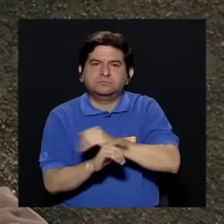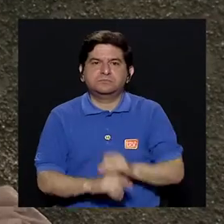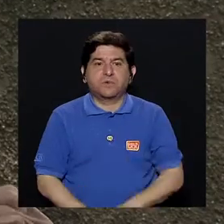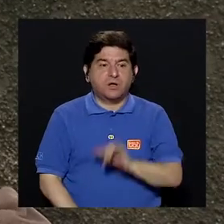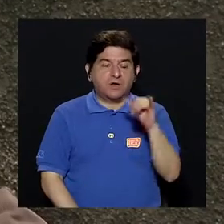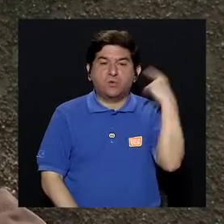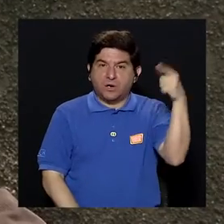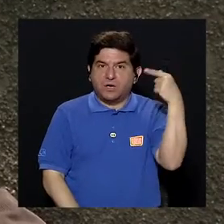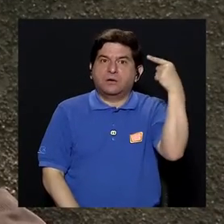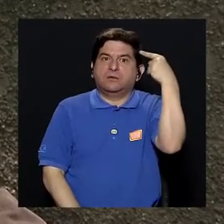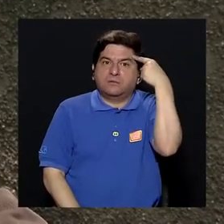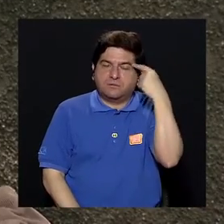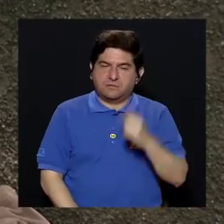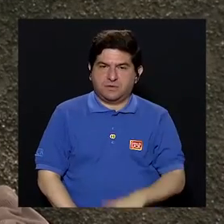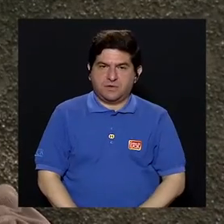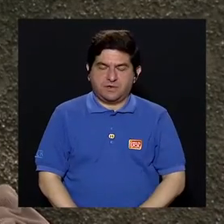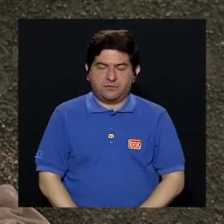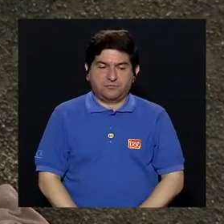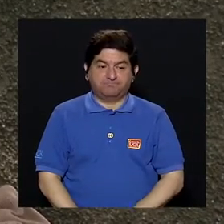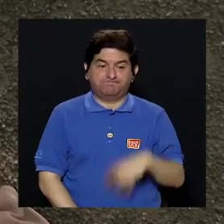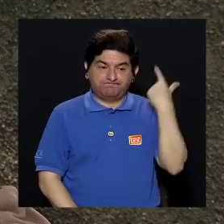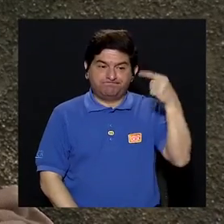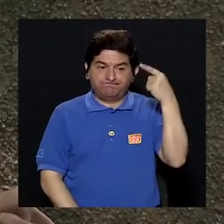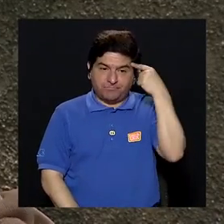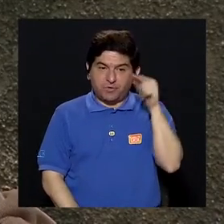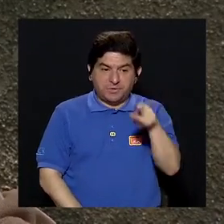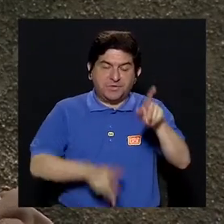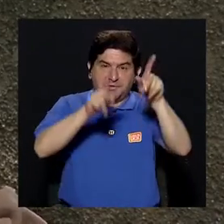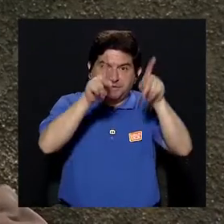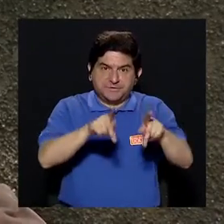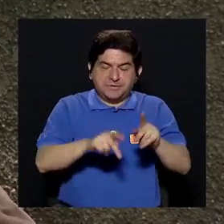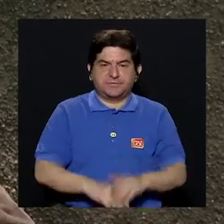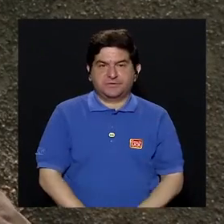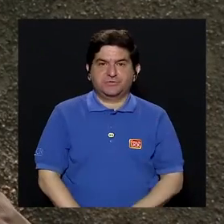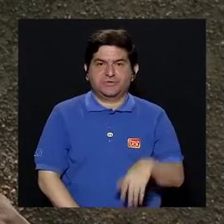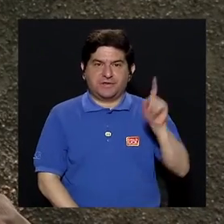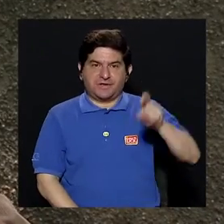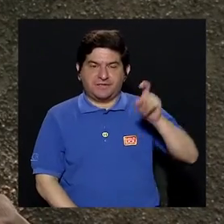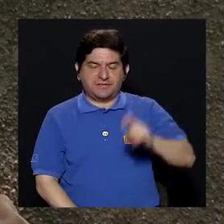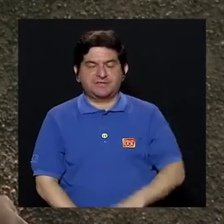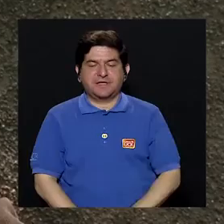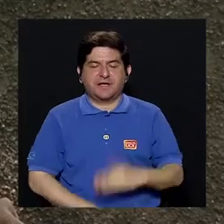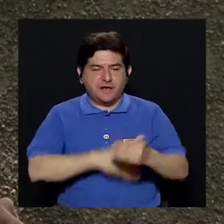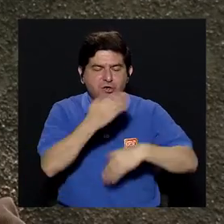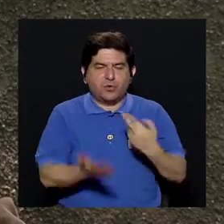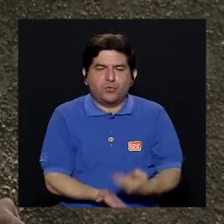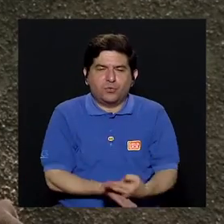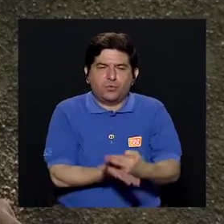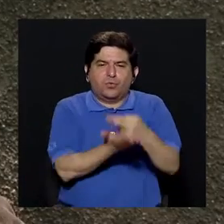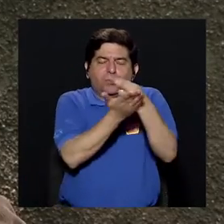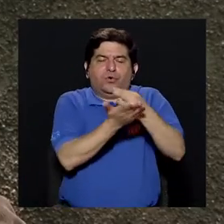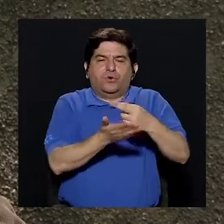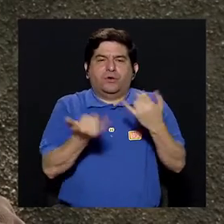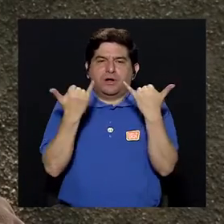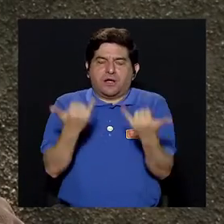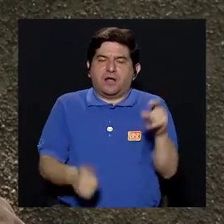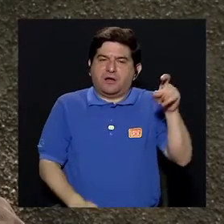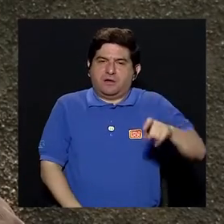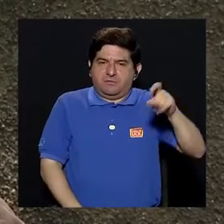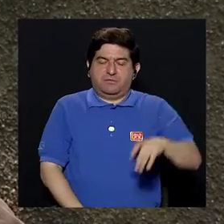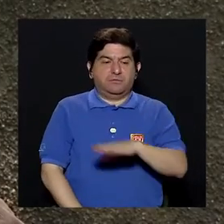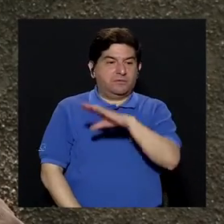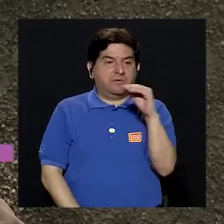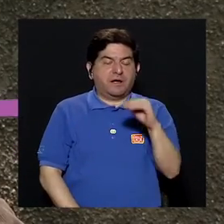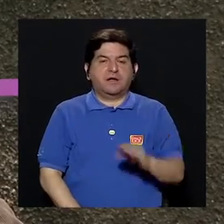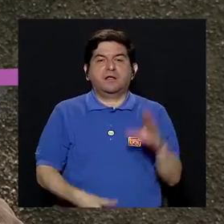sino para el Estado, porque el Estado debe brindar a estas personas pues la rehabilitación que van a necesitar ahora y